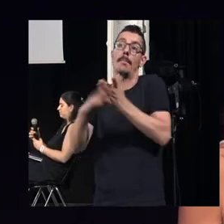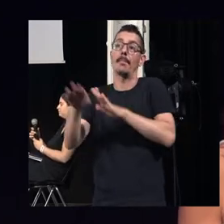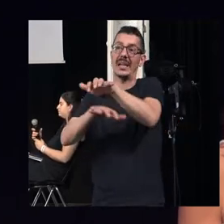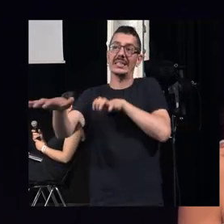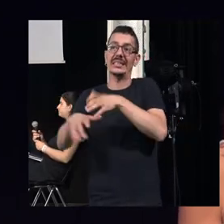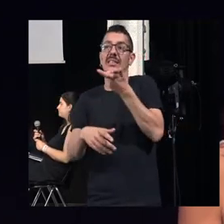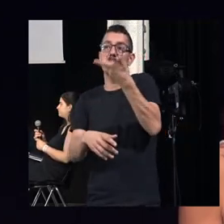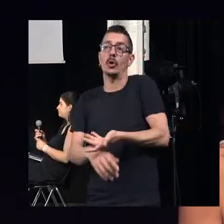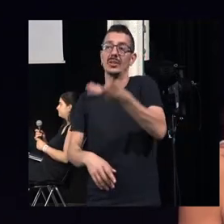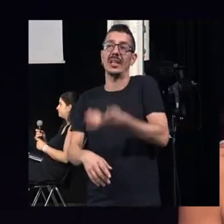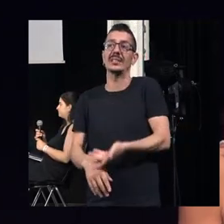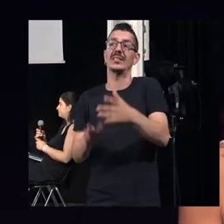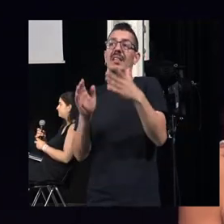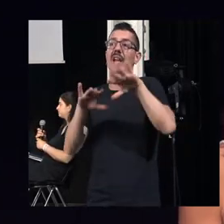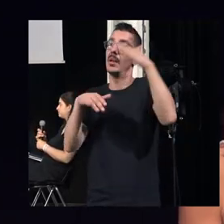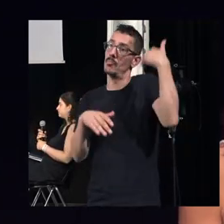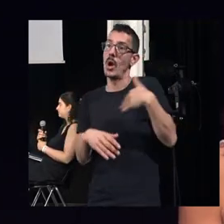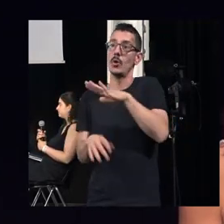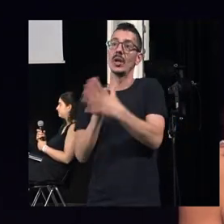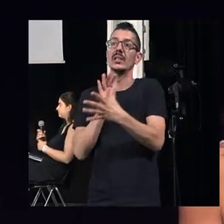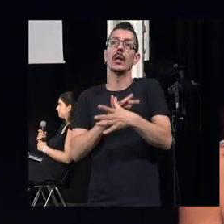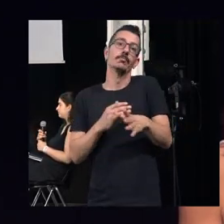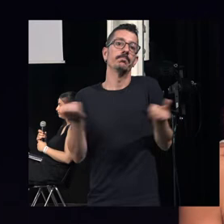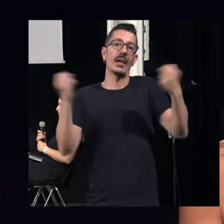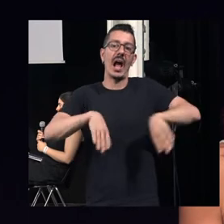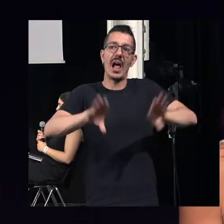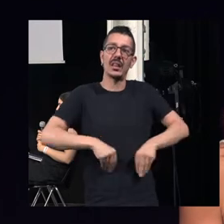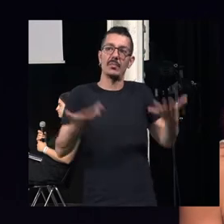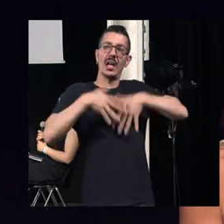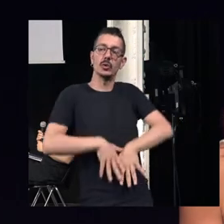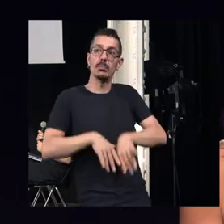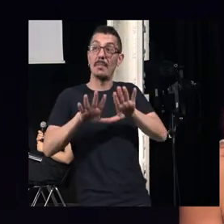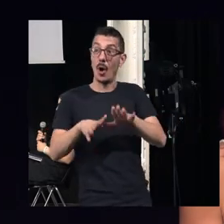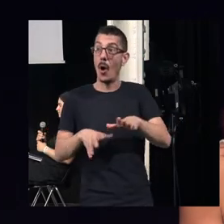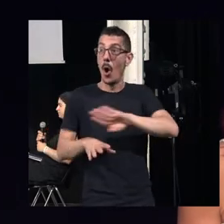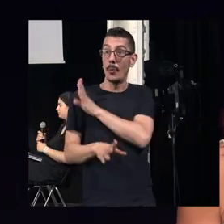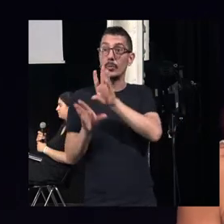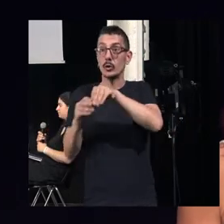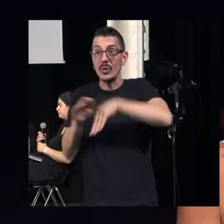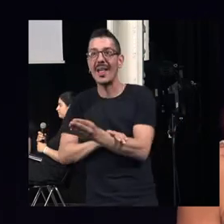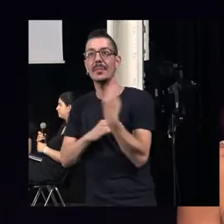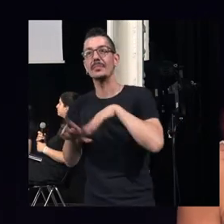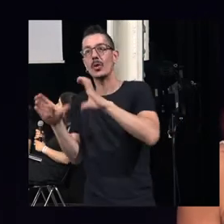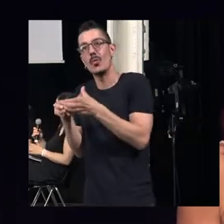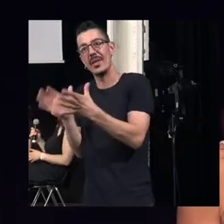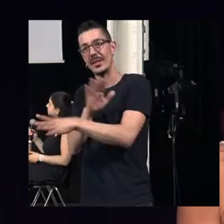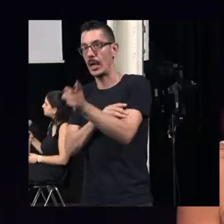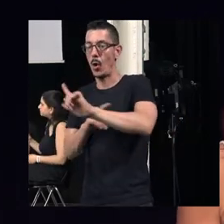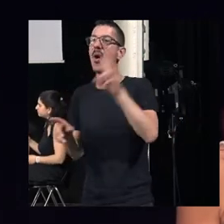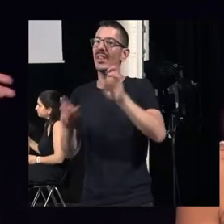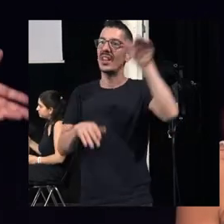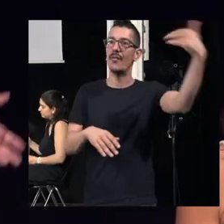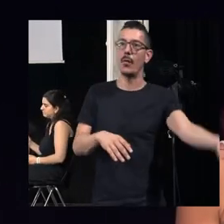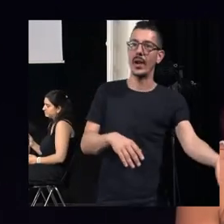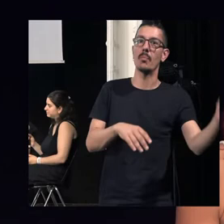como propios no son, digamos, intrínsecos a la identidad gitana, sino que vienen adquiridos en esa relación de dominio y ya está. Tendría